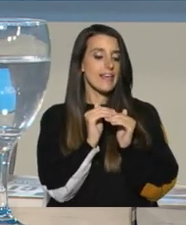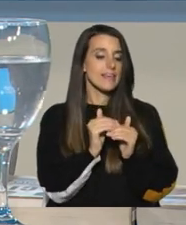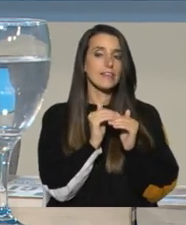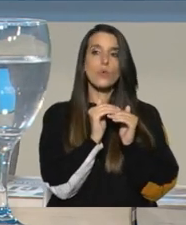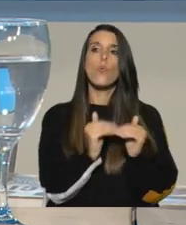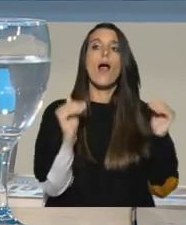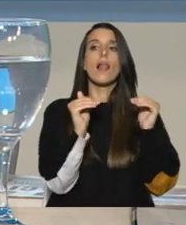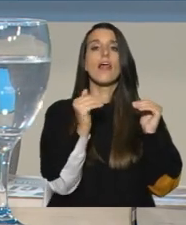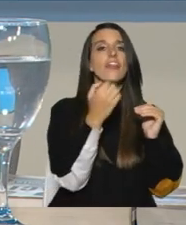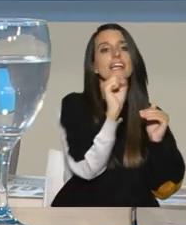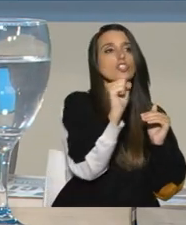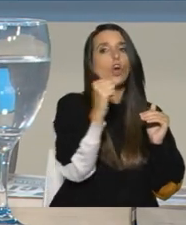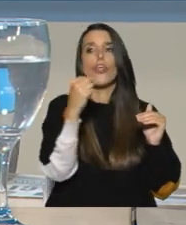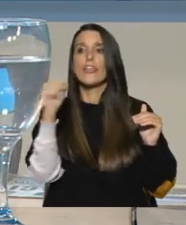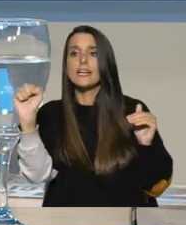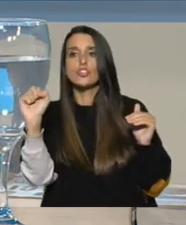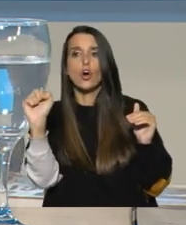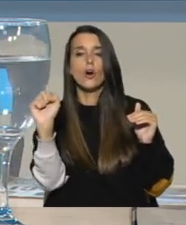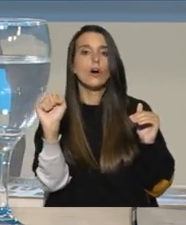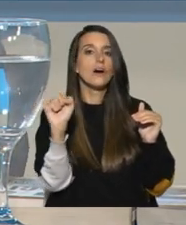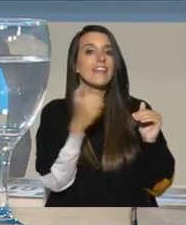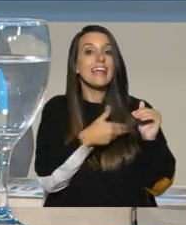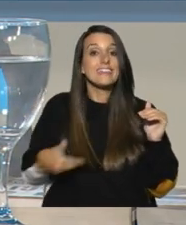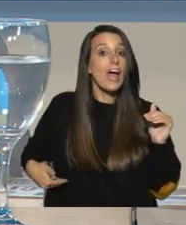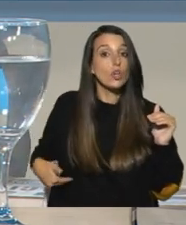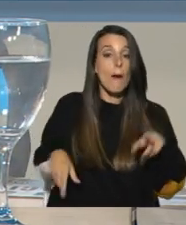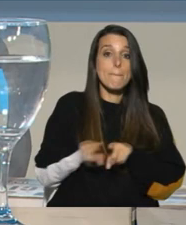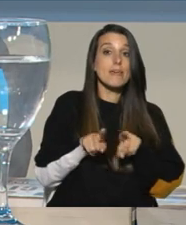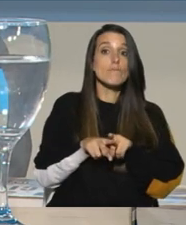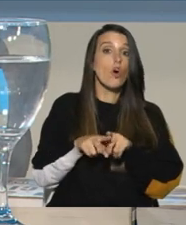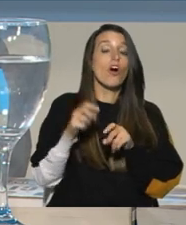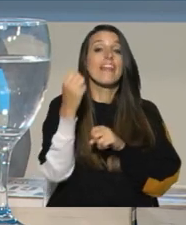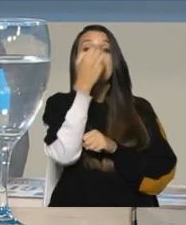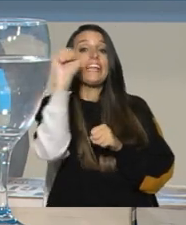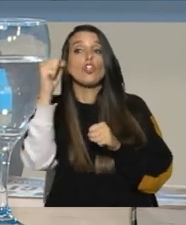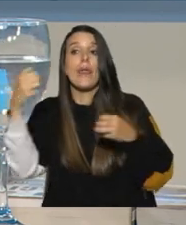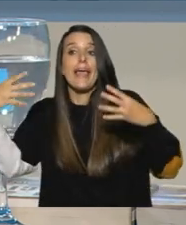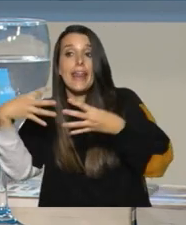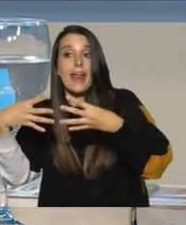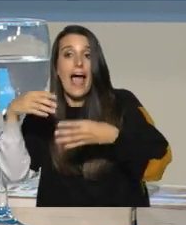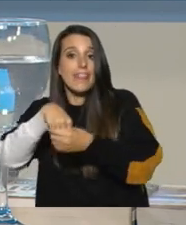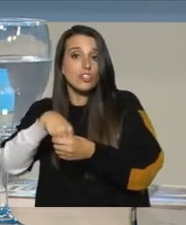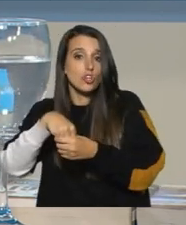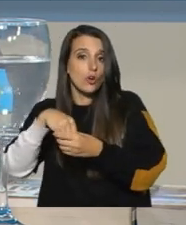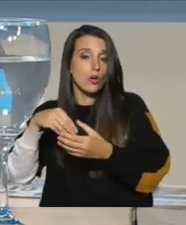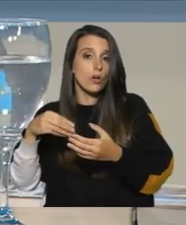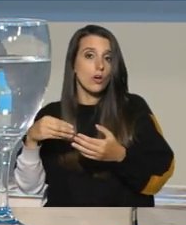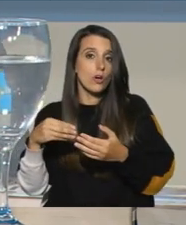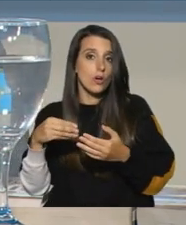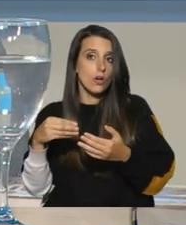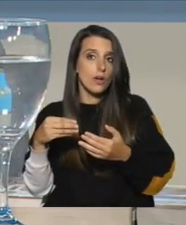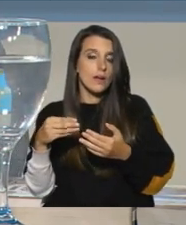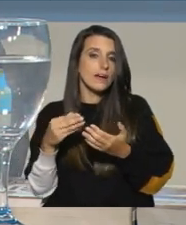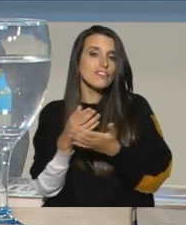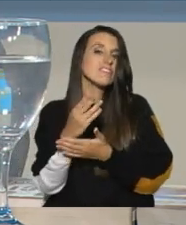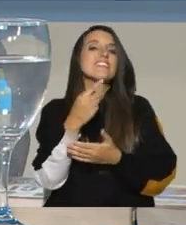que equipara los delitos del Estado con los delitos de terrorismo civil. Digo, eso nunca se nombra, siempre se basa en el Tratado